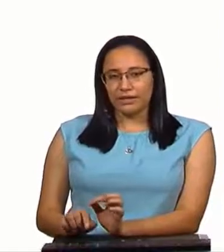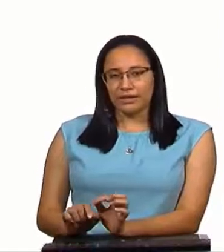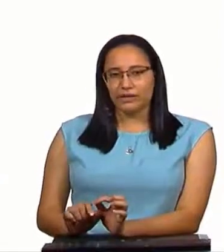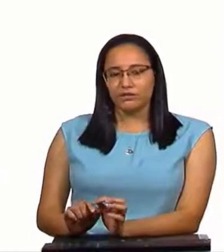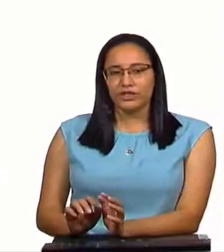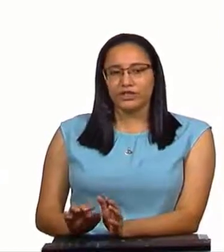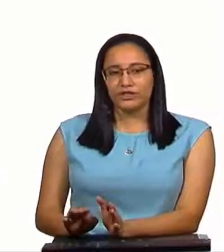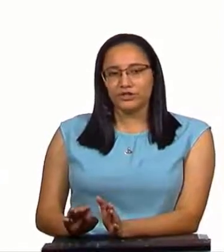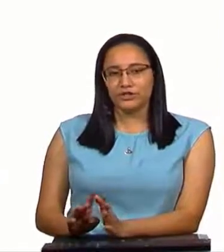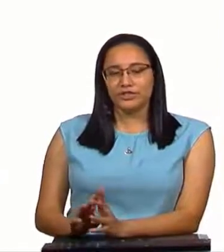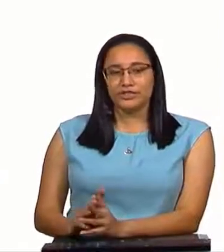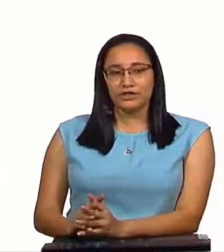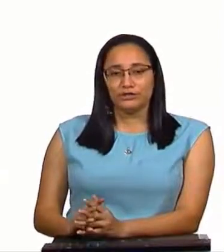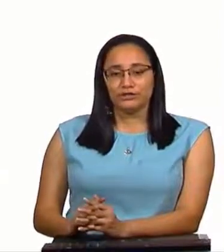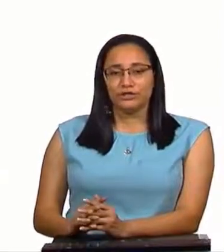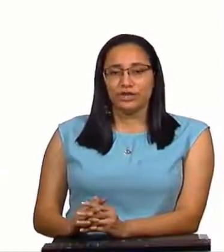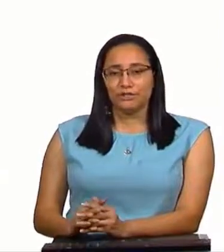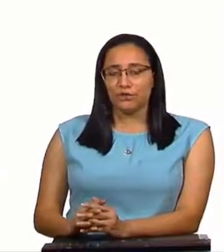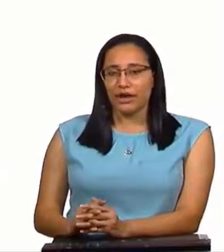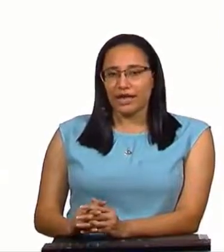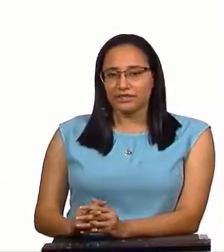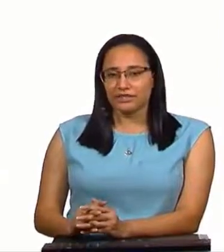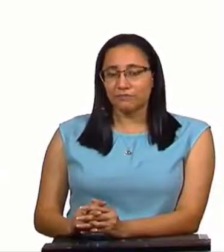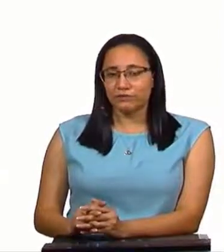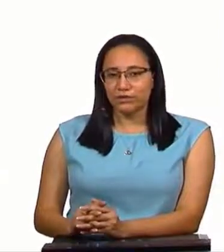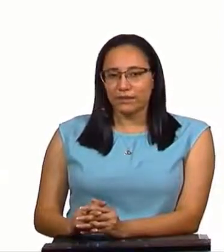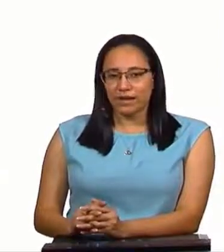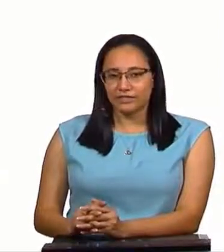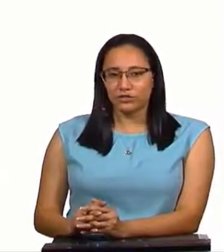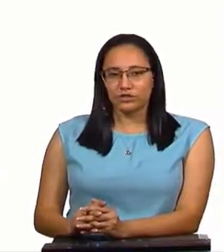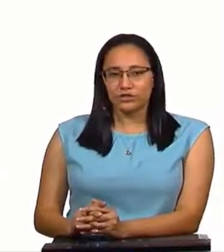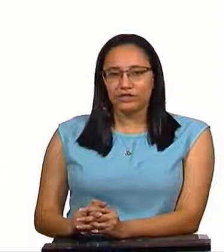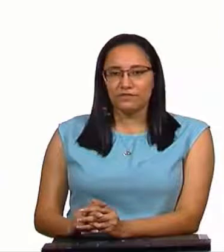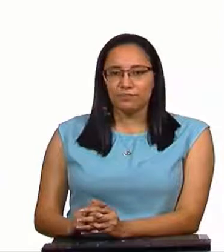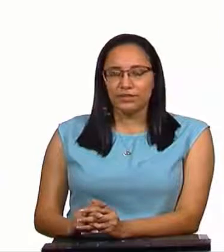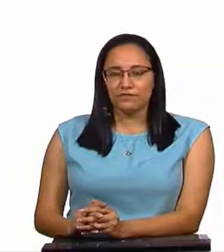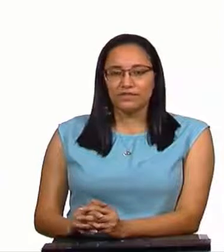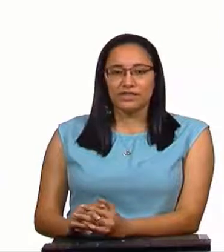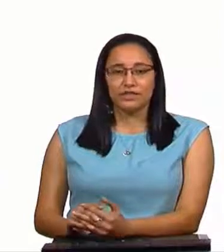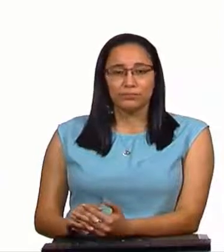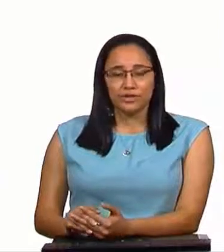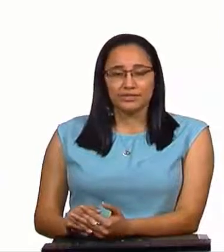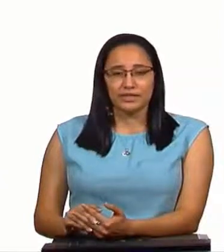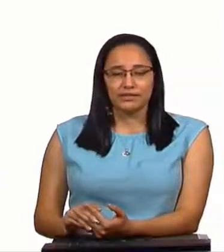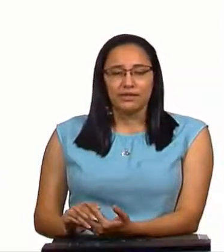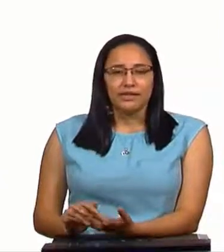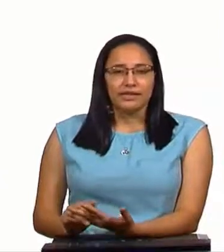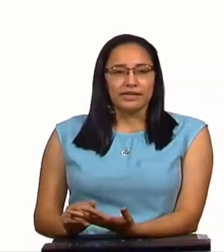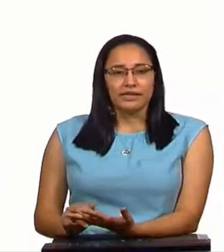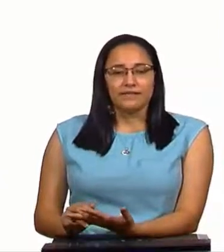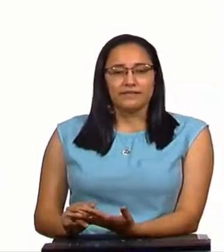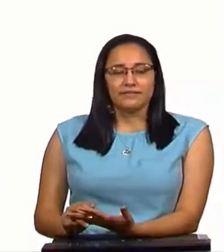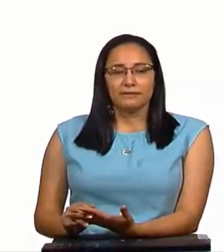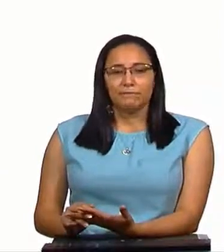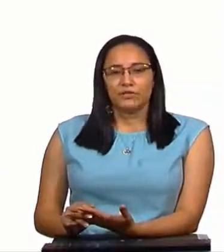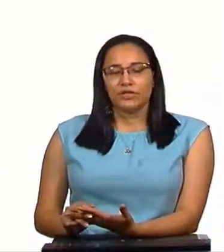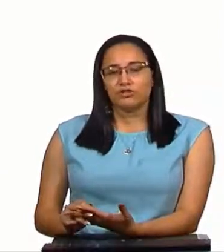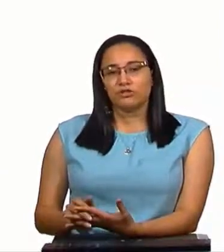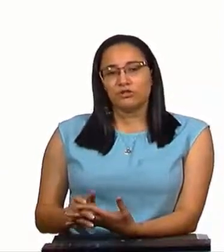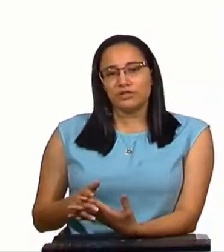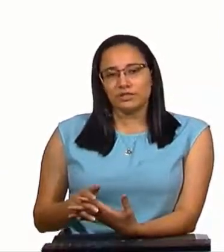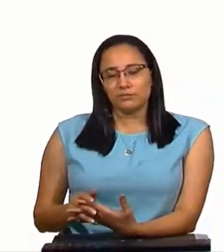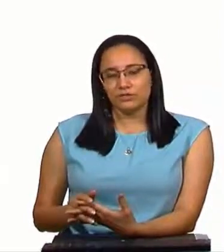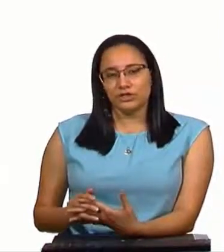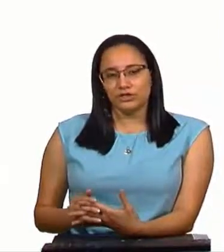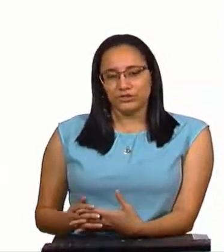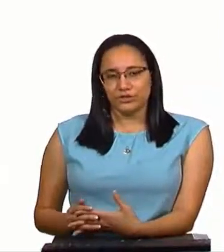todo más claro, el should is used to give or ask for advice or to give opinions in the present. ¿Qué quiere decir? Que